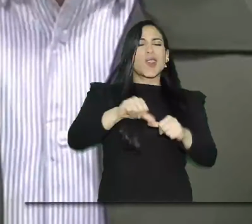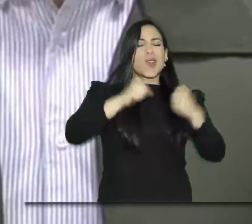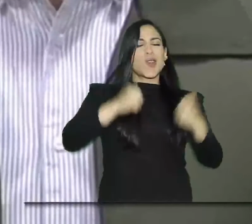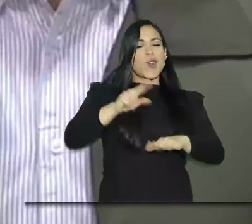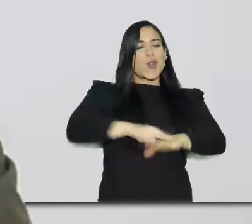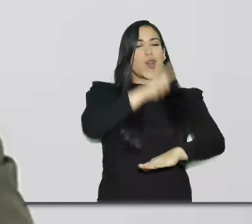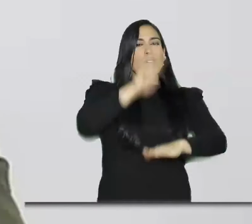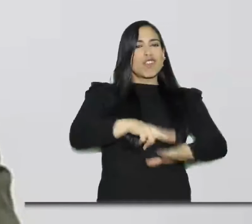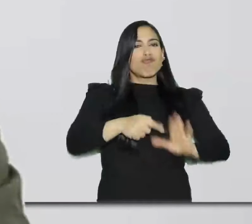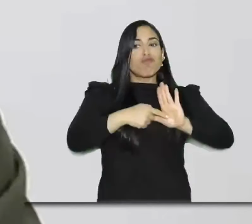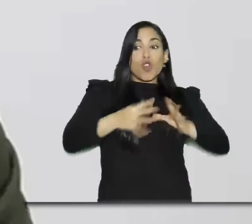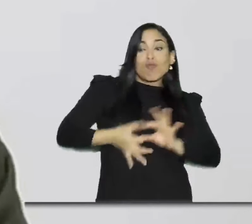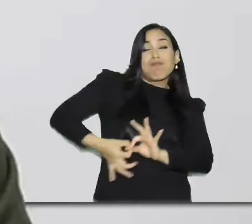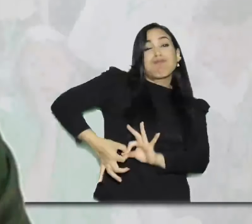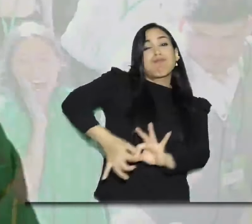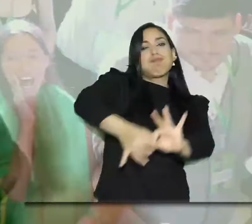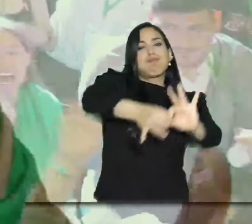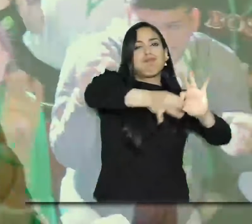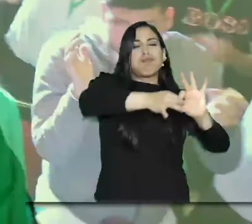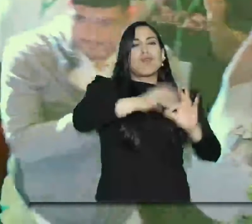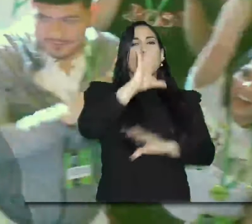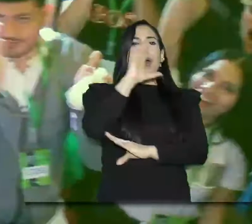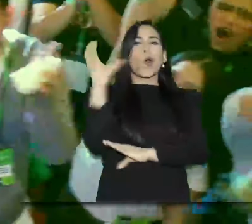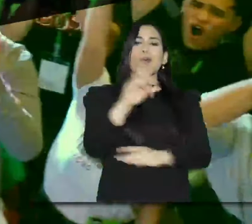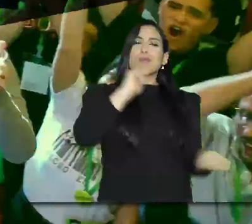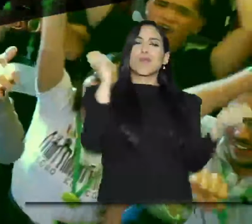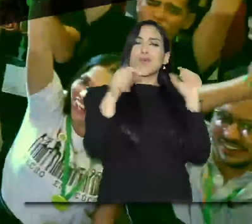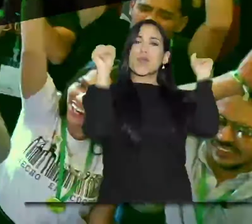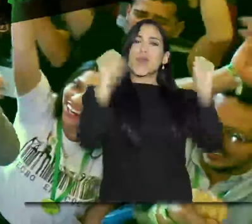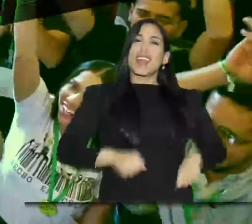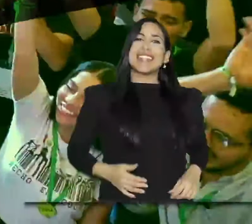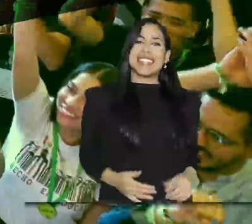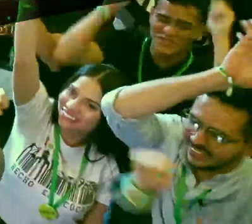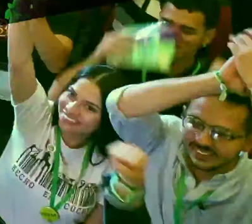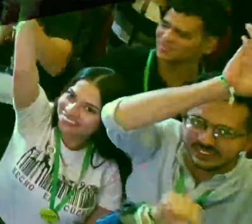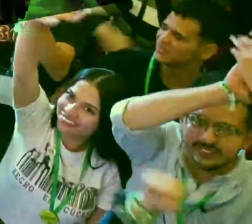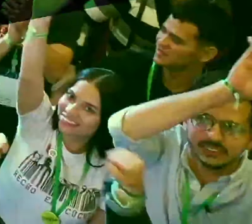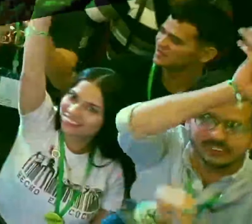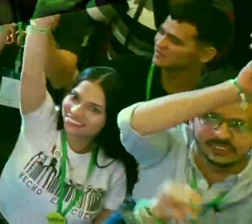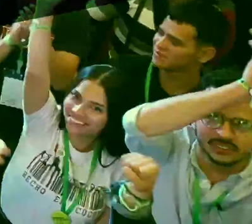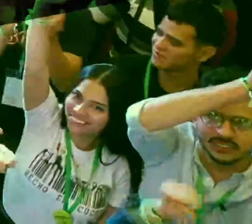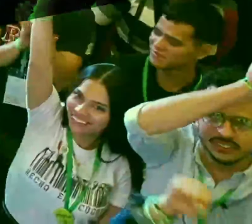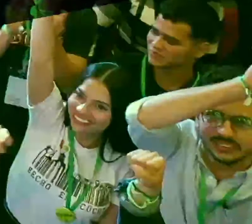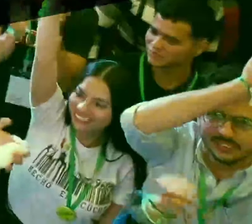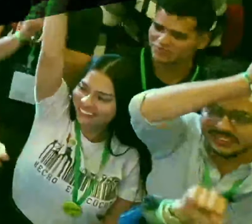por naturaleza y que juntos podemos cambiar a nuestro país.